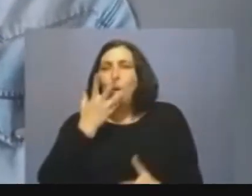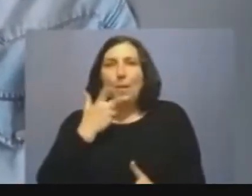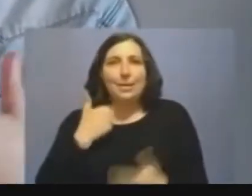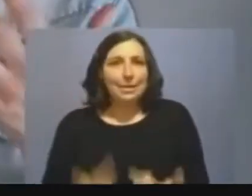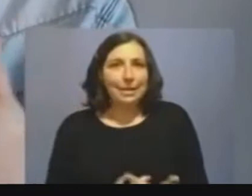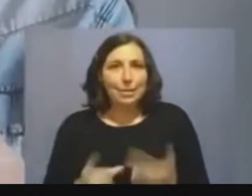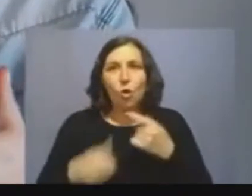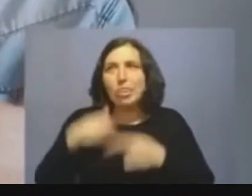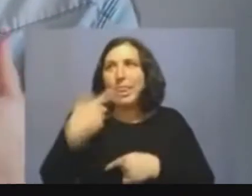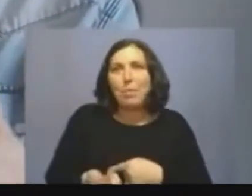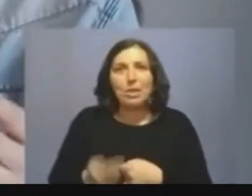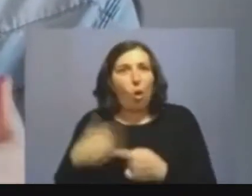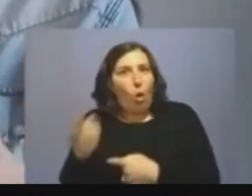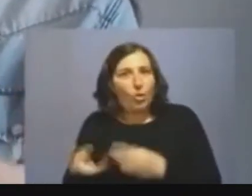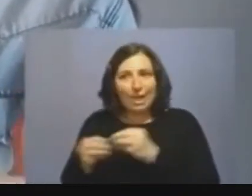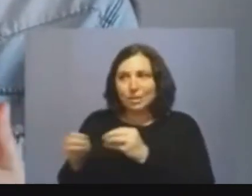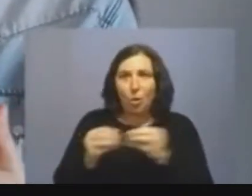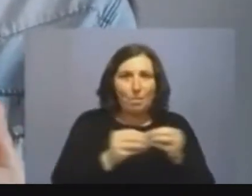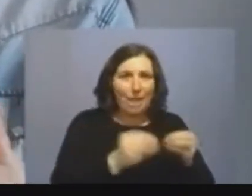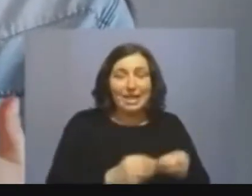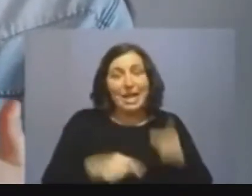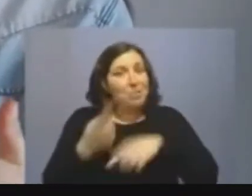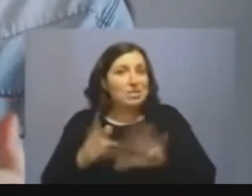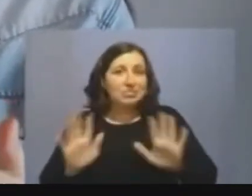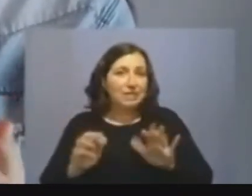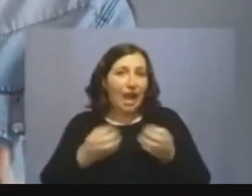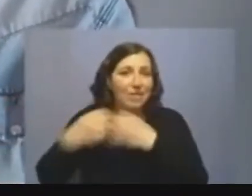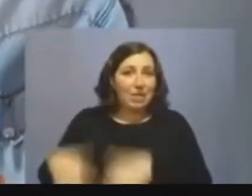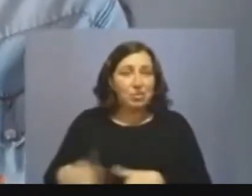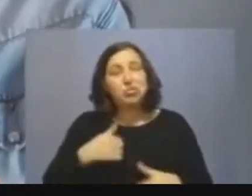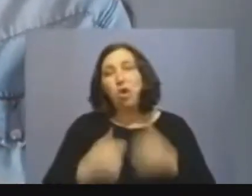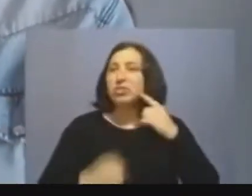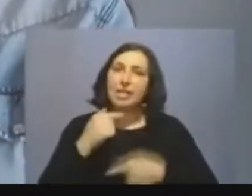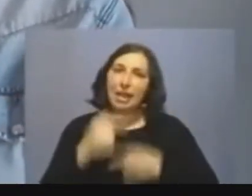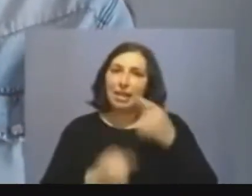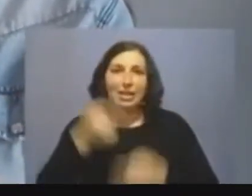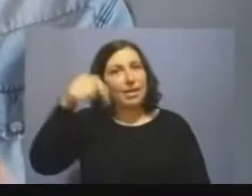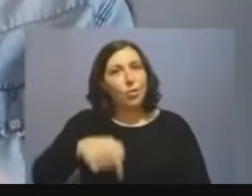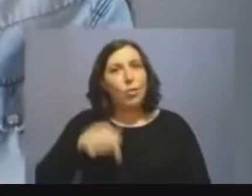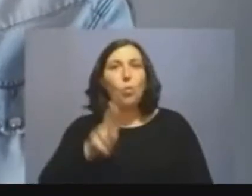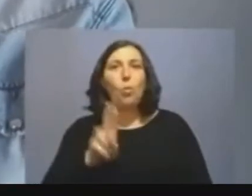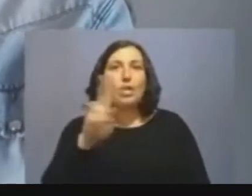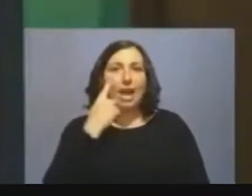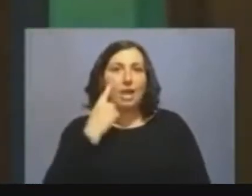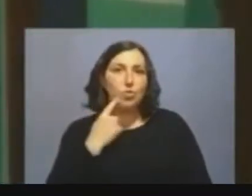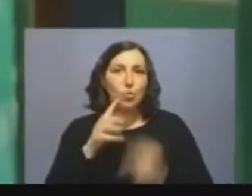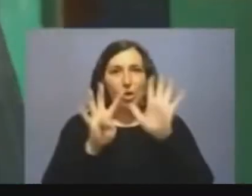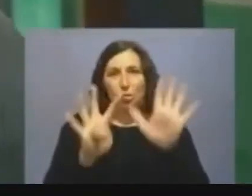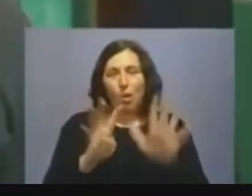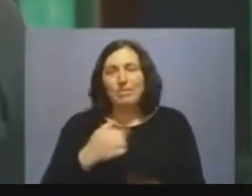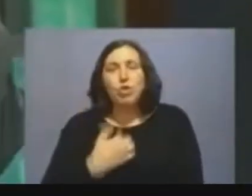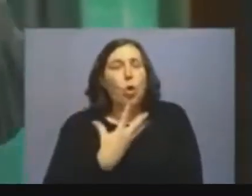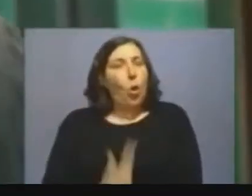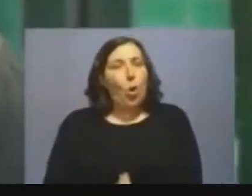en algo algún factor en común que hayas visto en esas mujeres así que de que te quedes bueno algo que es